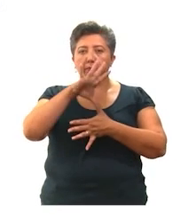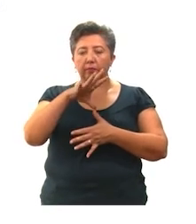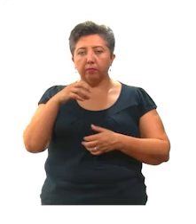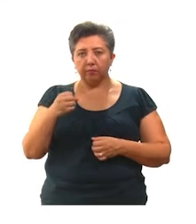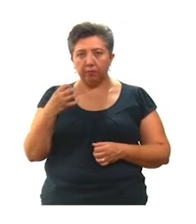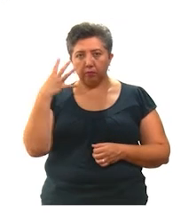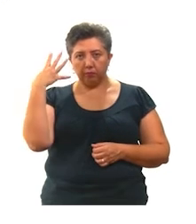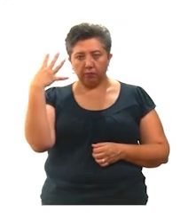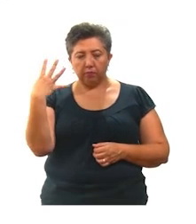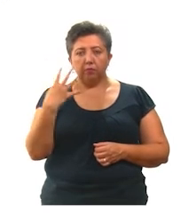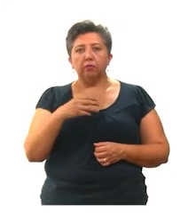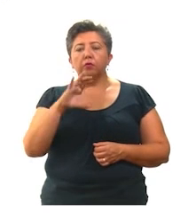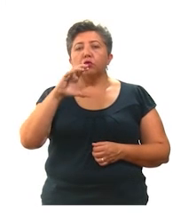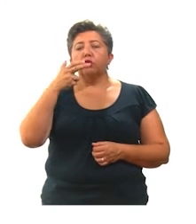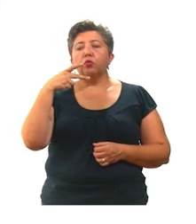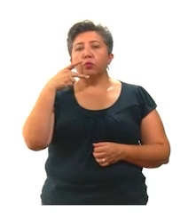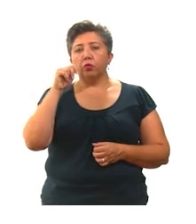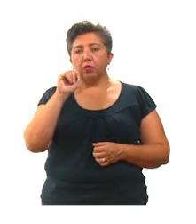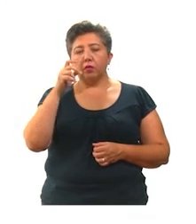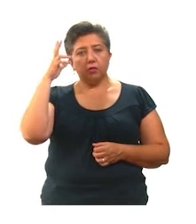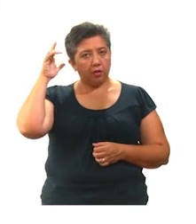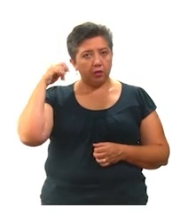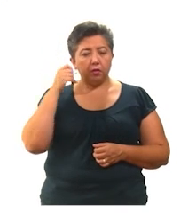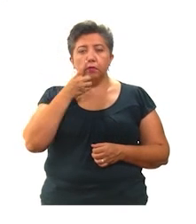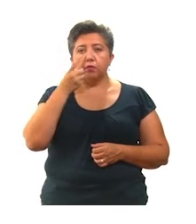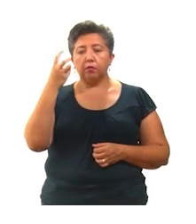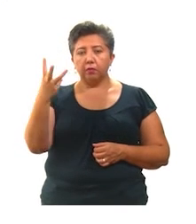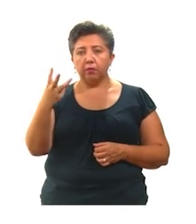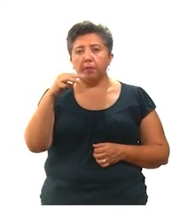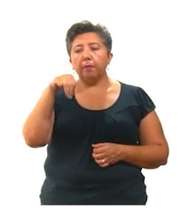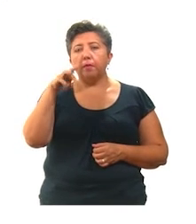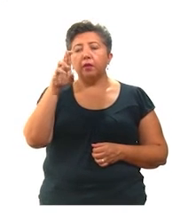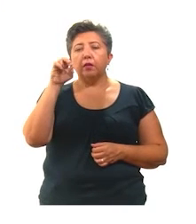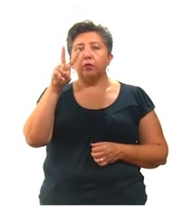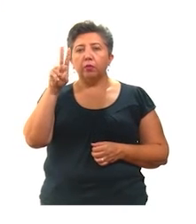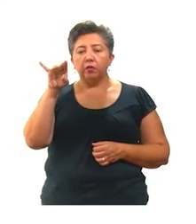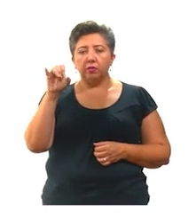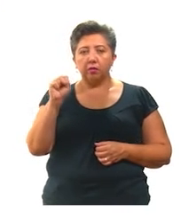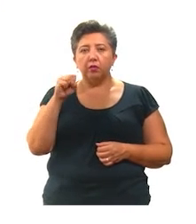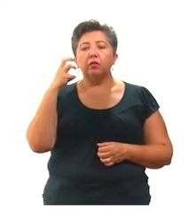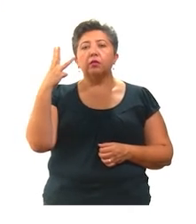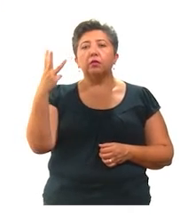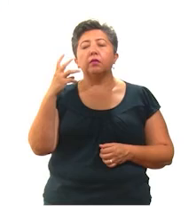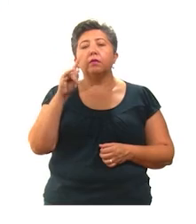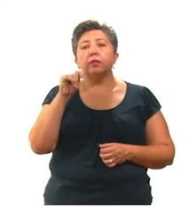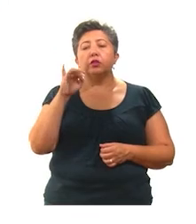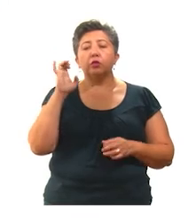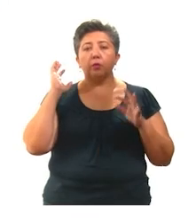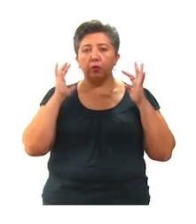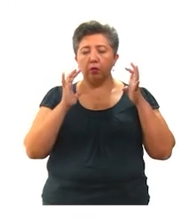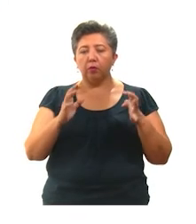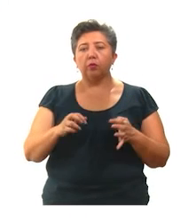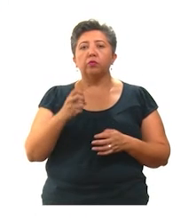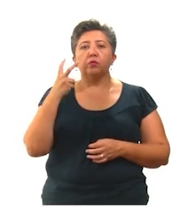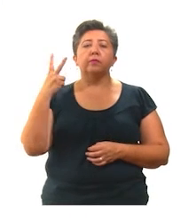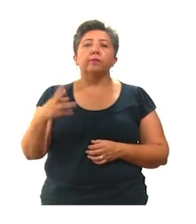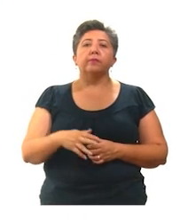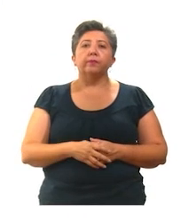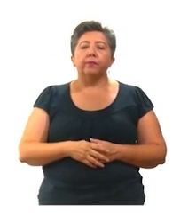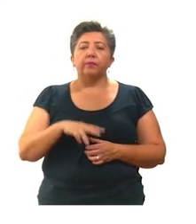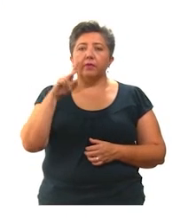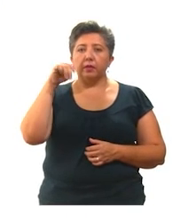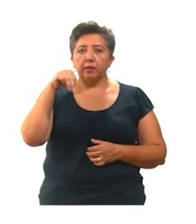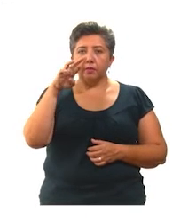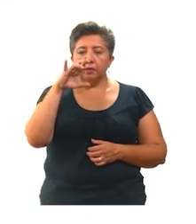16.746. Tuchikinil. Ichile, Solzibak, Ushabal, Oshelbil, Katumak, Kimil. Katulkole, Lian, 60. Yeteel,